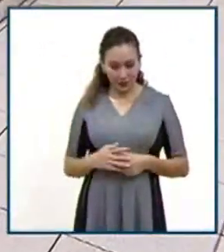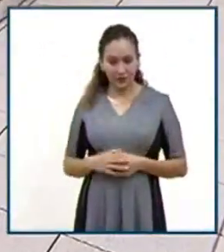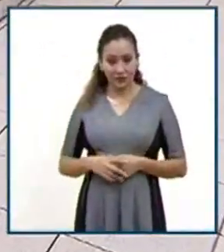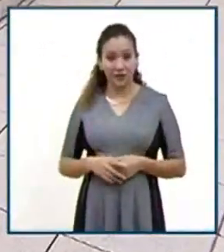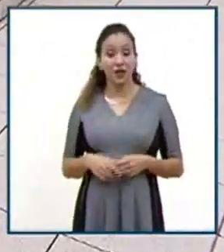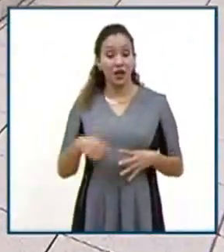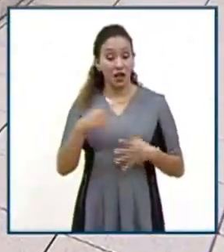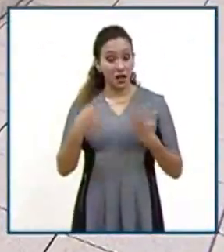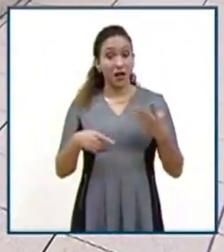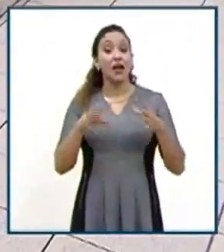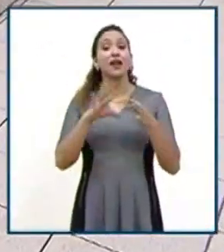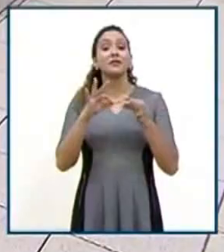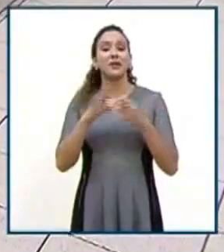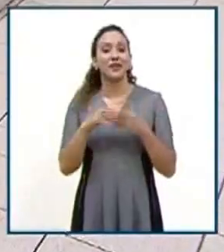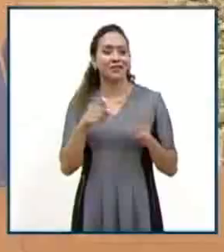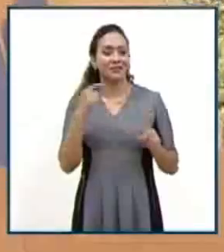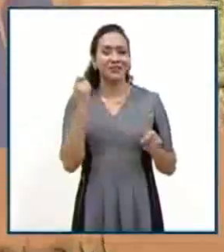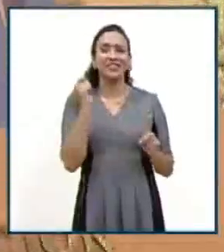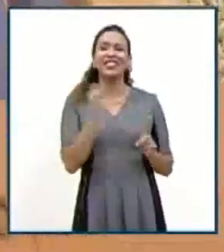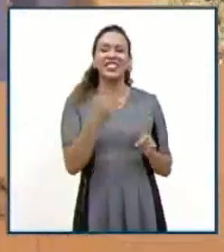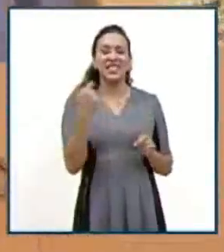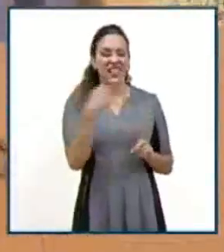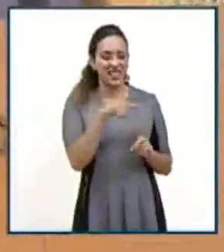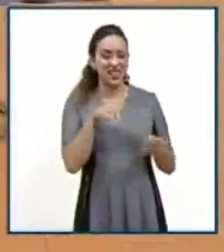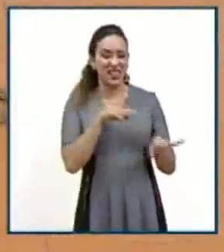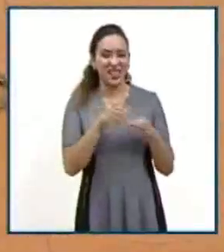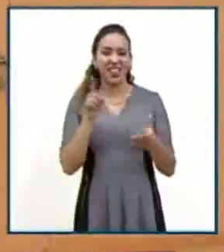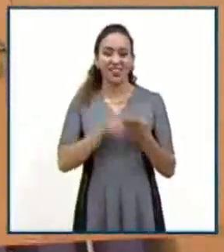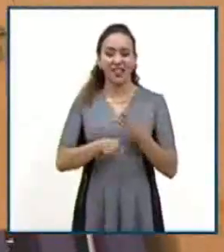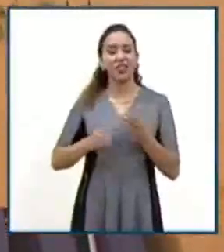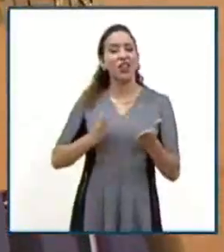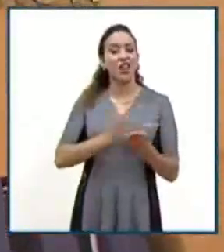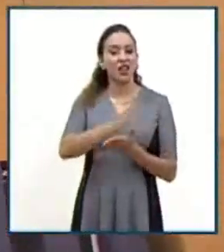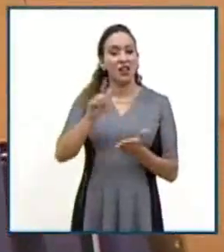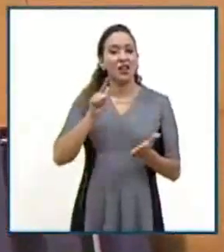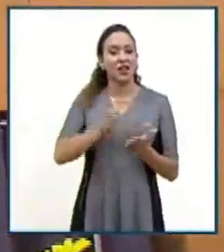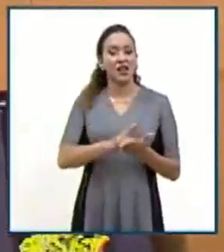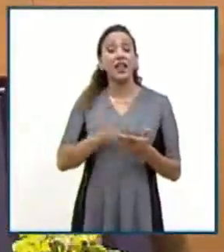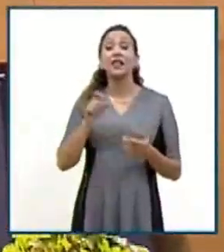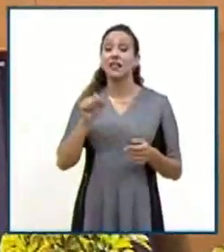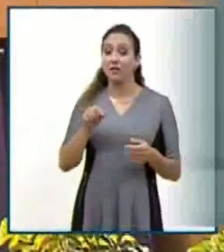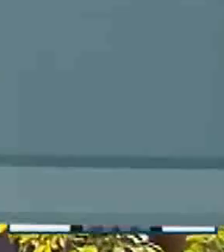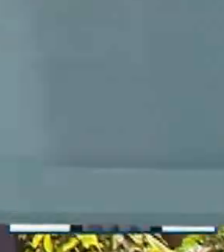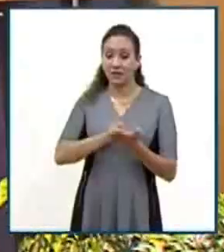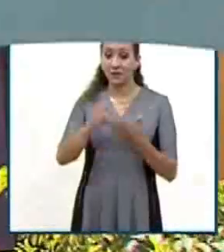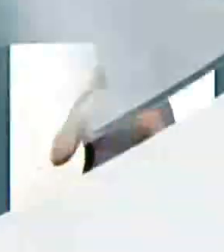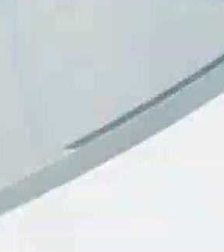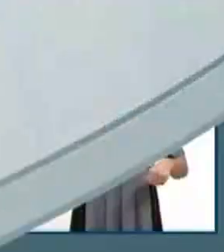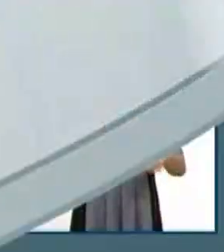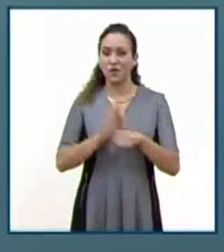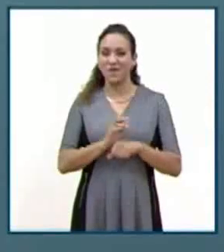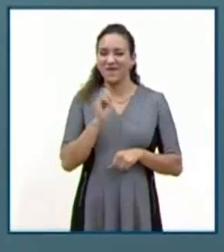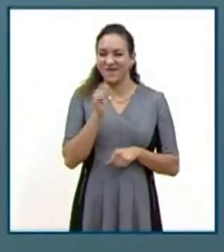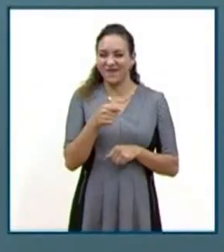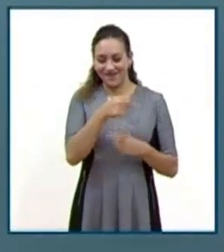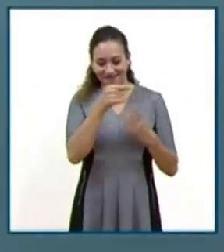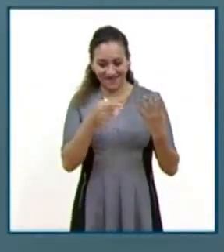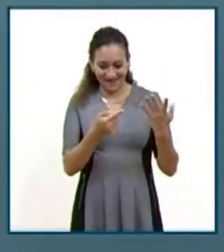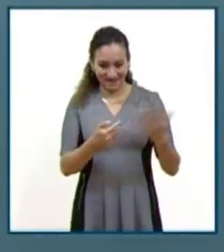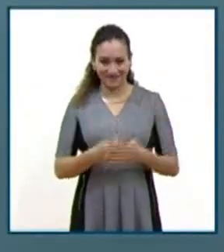Como parte de su campaña Mujeres en la Justicia, la Asociación Nacional de Magistrados de Circuito y Jueces de Distrito del Poder Judicial de la